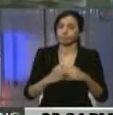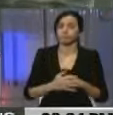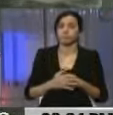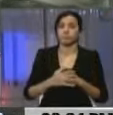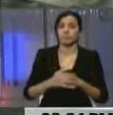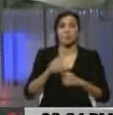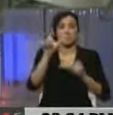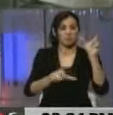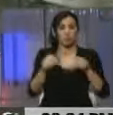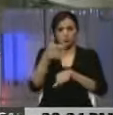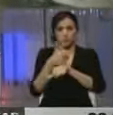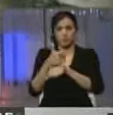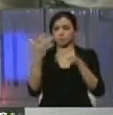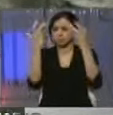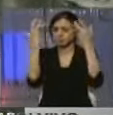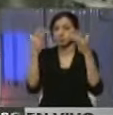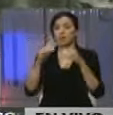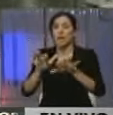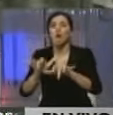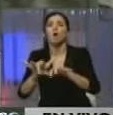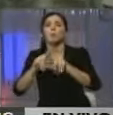trabajadores y liberaron las computadoras ya,